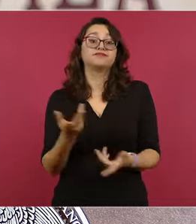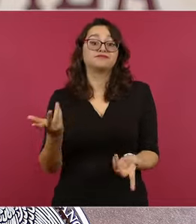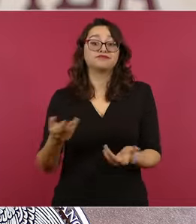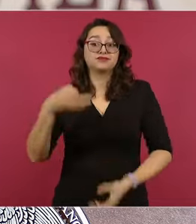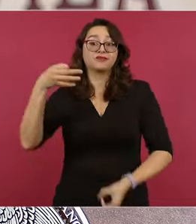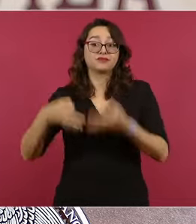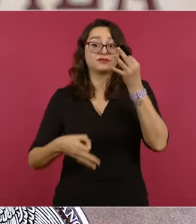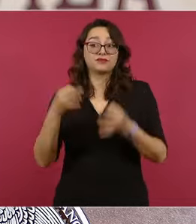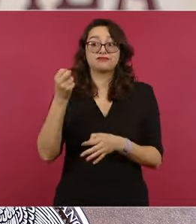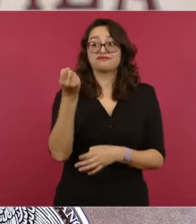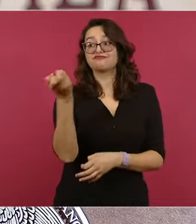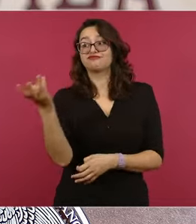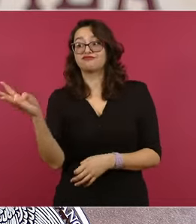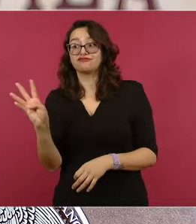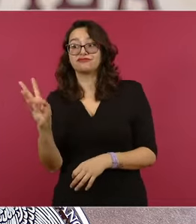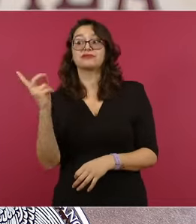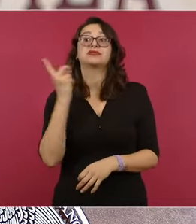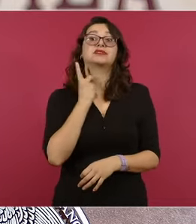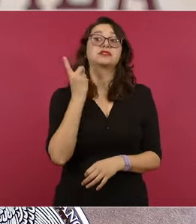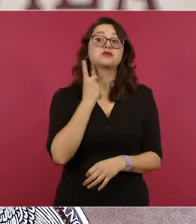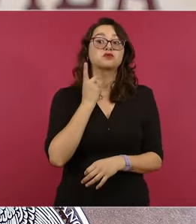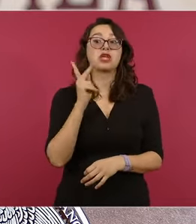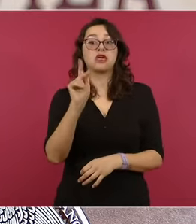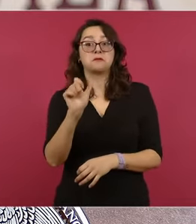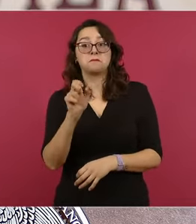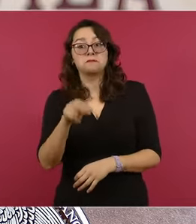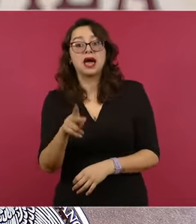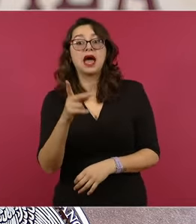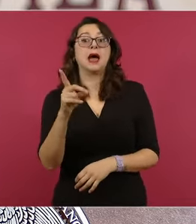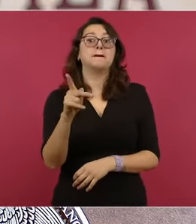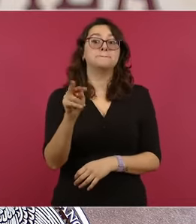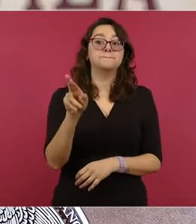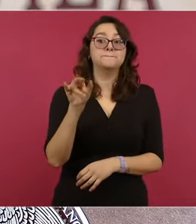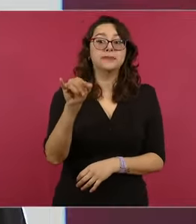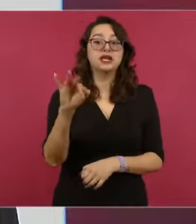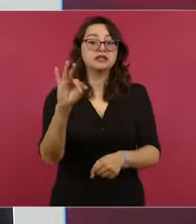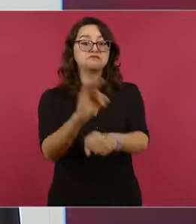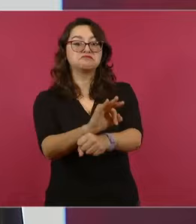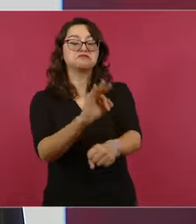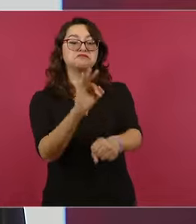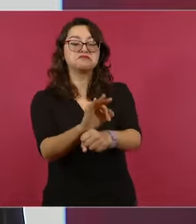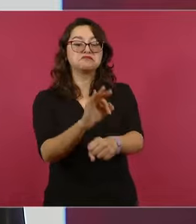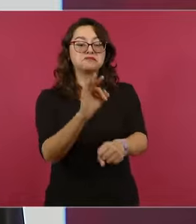y protegido al fiscal Carmona, también medios de comunicación como Proceso,